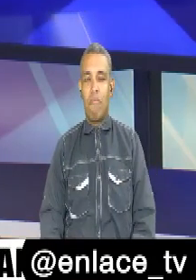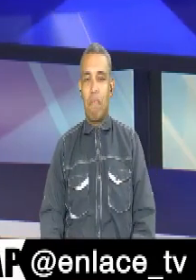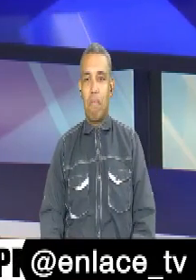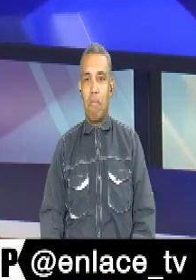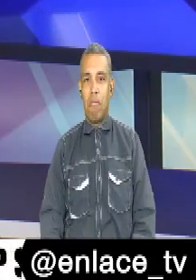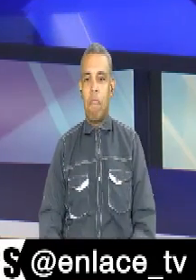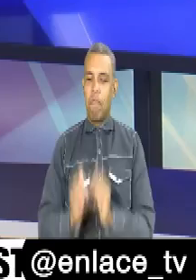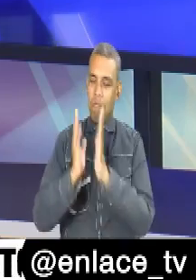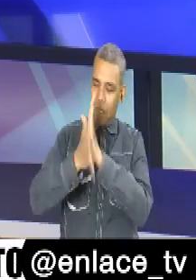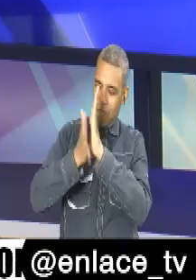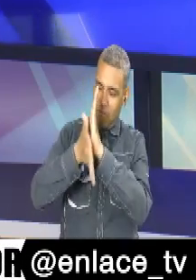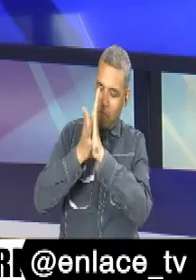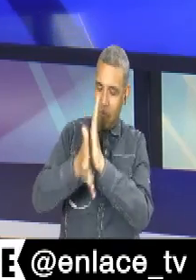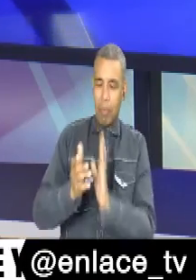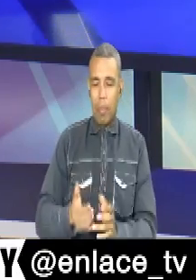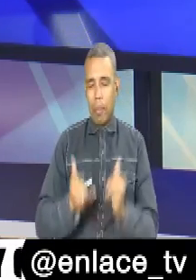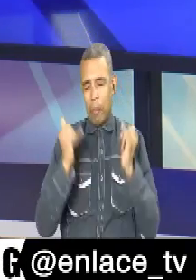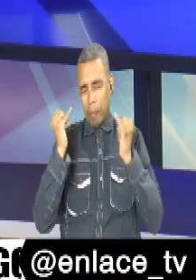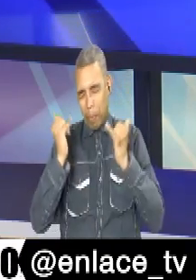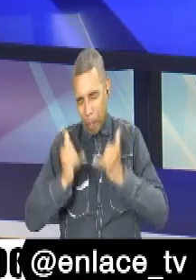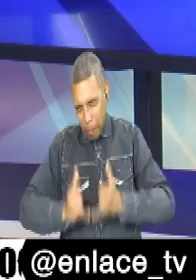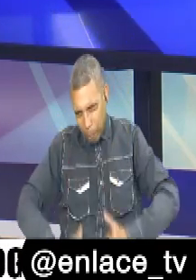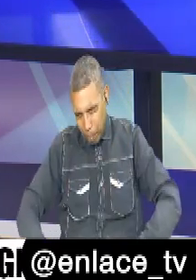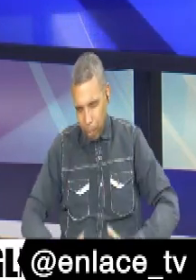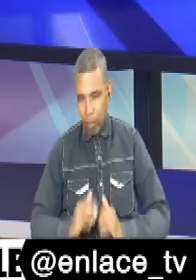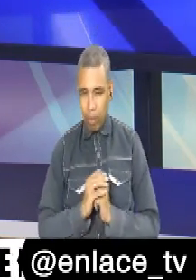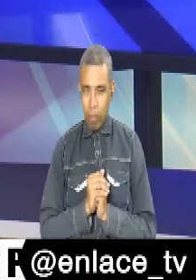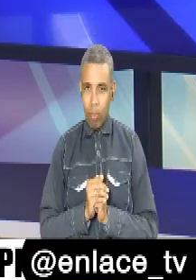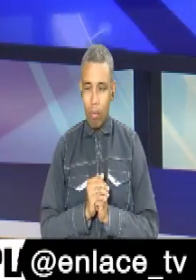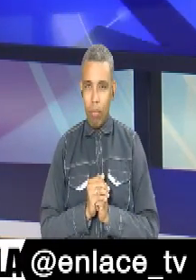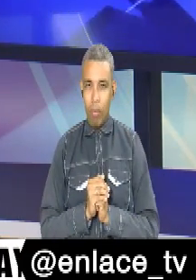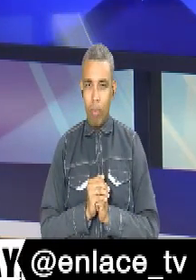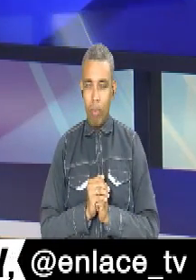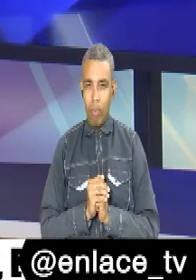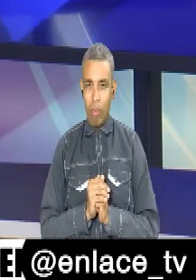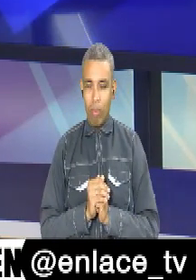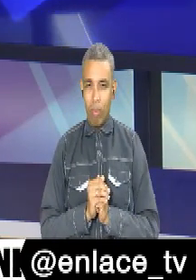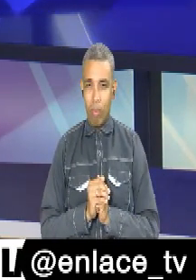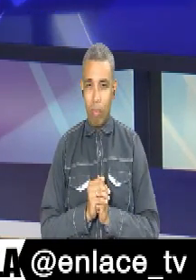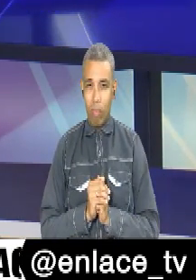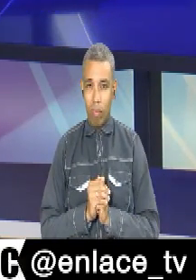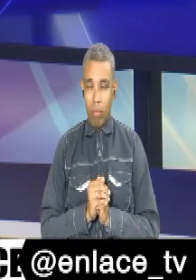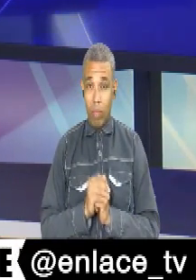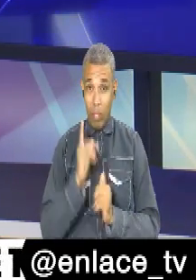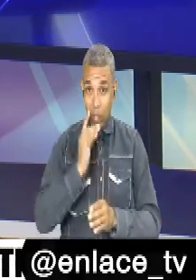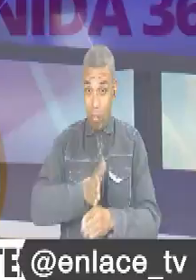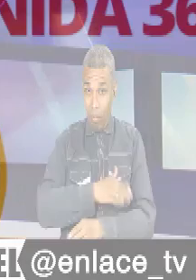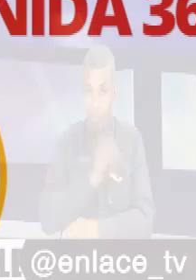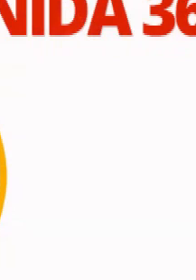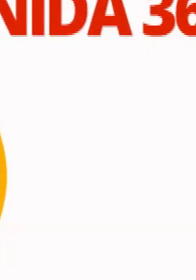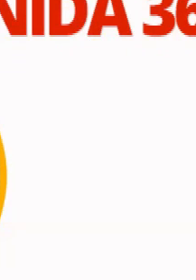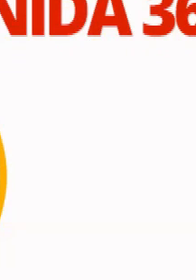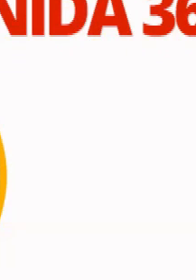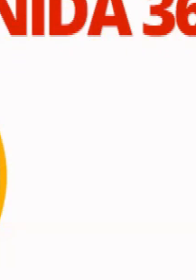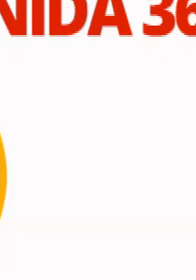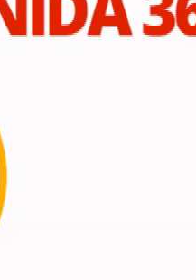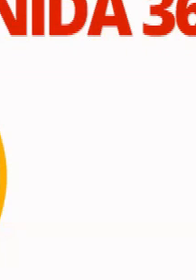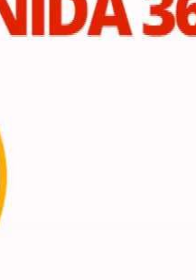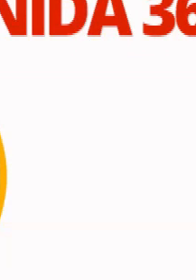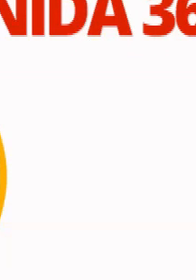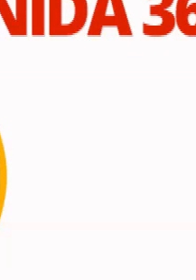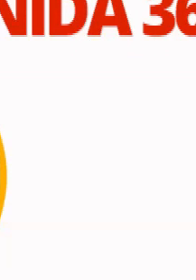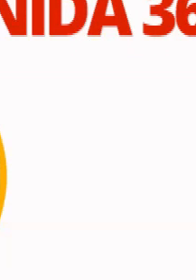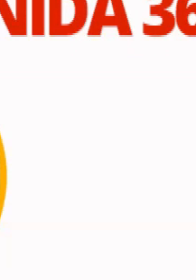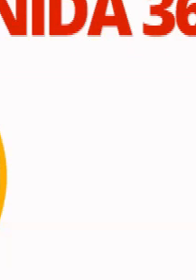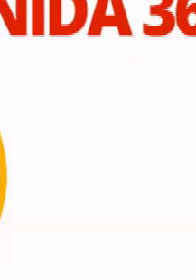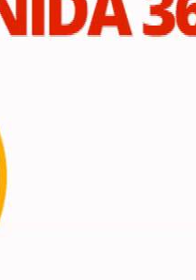Hasta aquí la información más importante de Barranca Bermeja y la región. Antes de despedirnos, les recuerdo, como siempre,